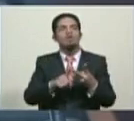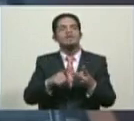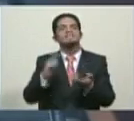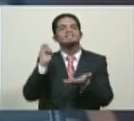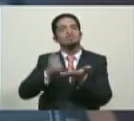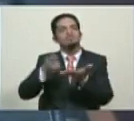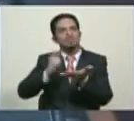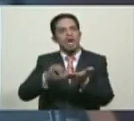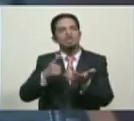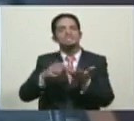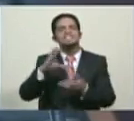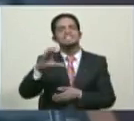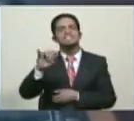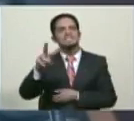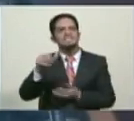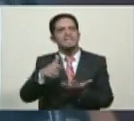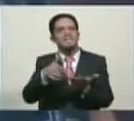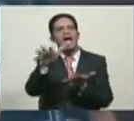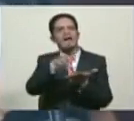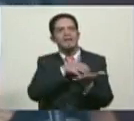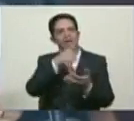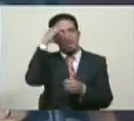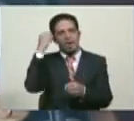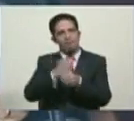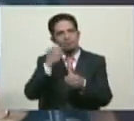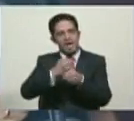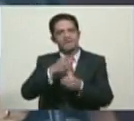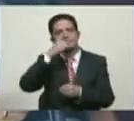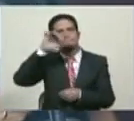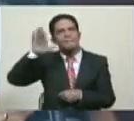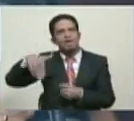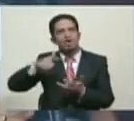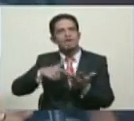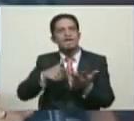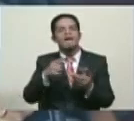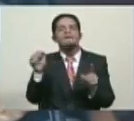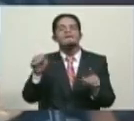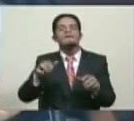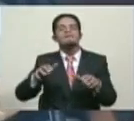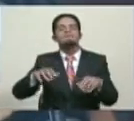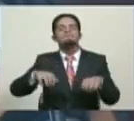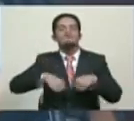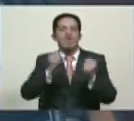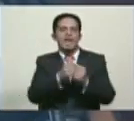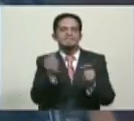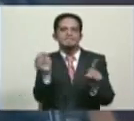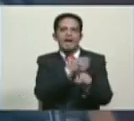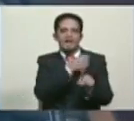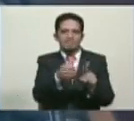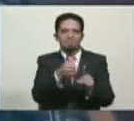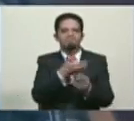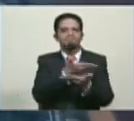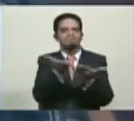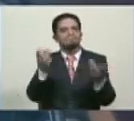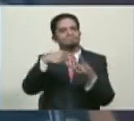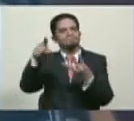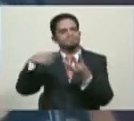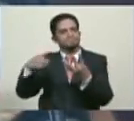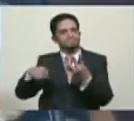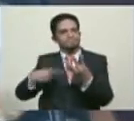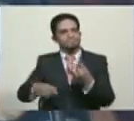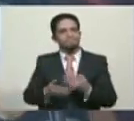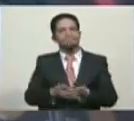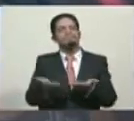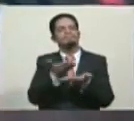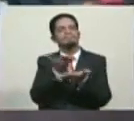contencioso-tributario, civil, mercantil, penal, agraria, laboral, logna, violencia de género y penal municipal de las diferentes circunscripciones judiciales.